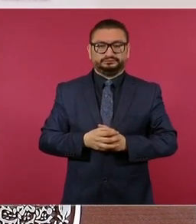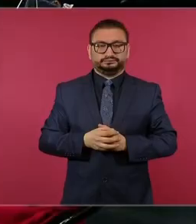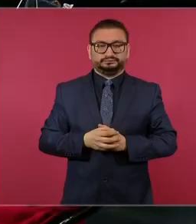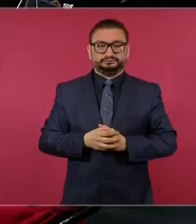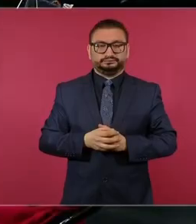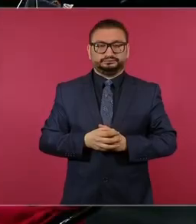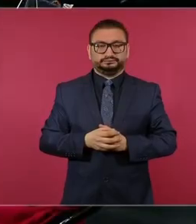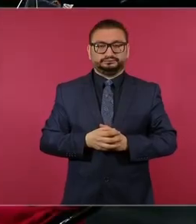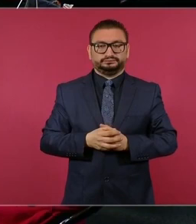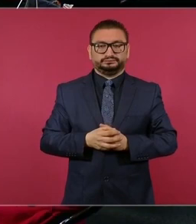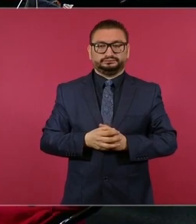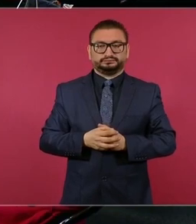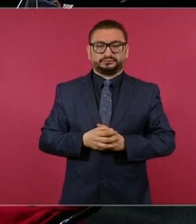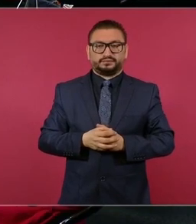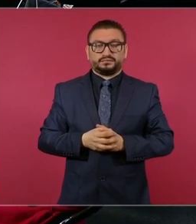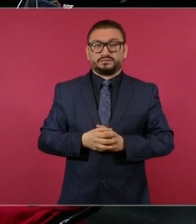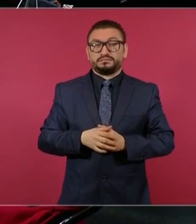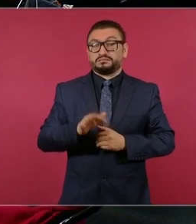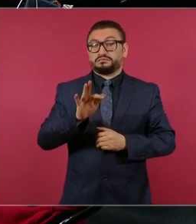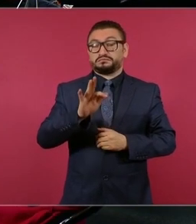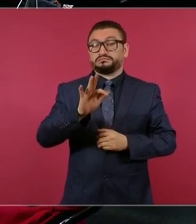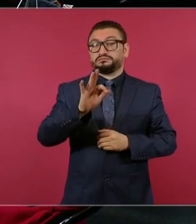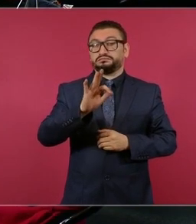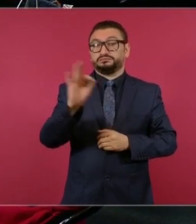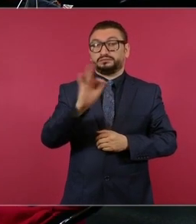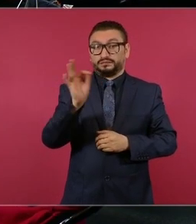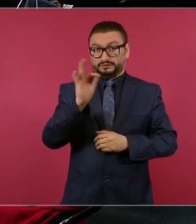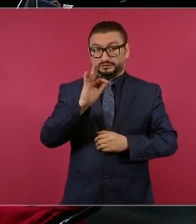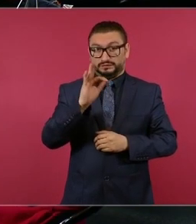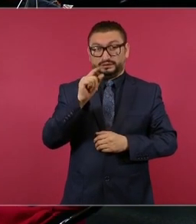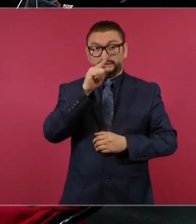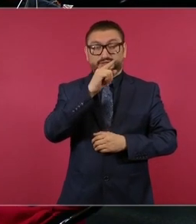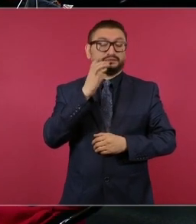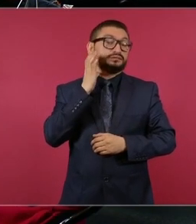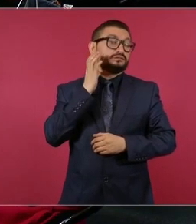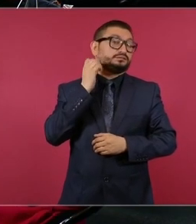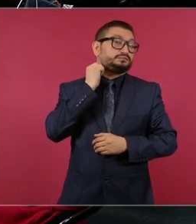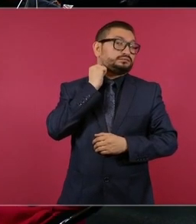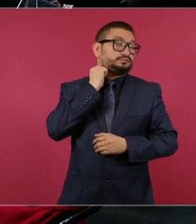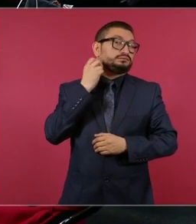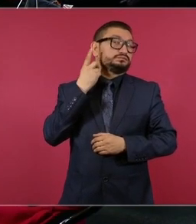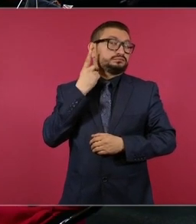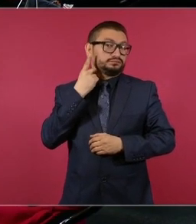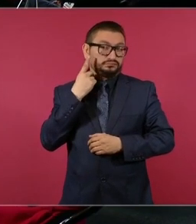Que si se decide en el Congreso